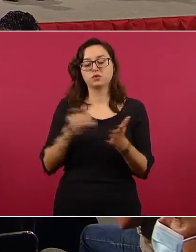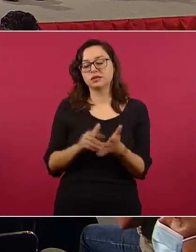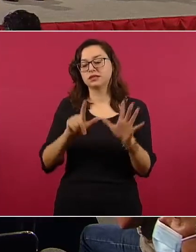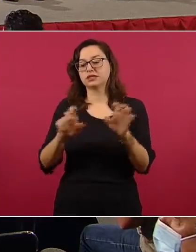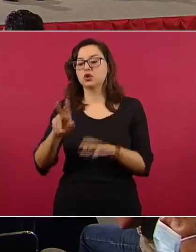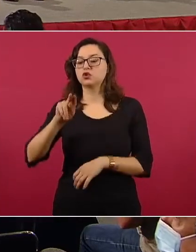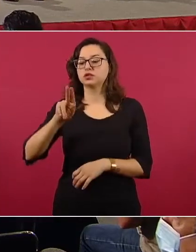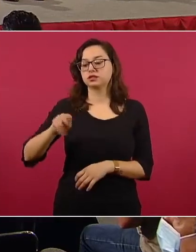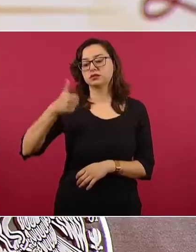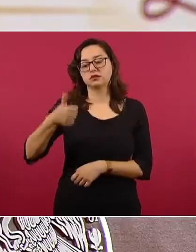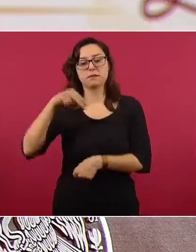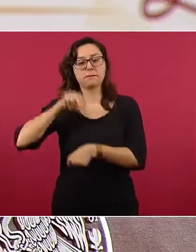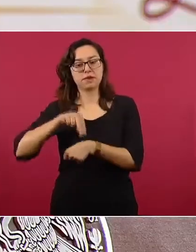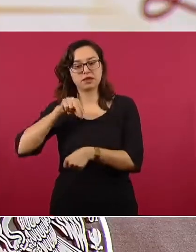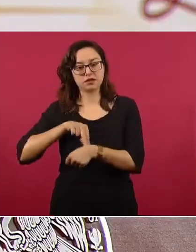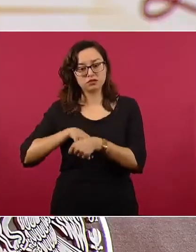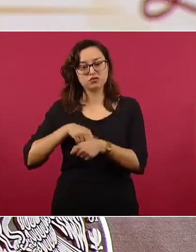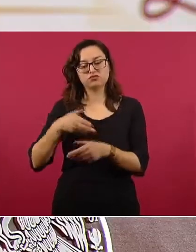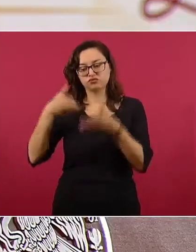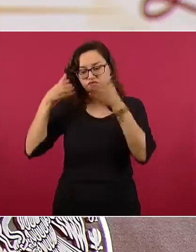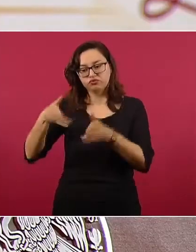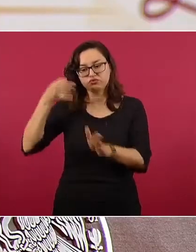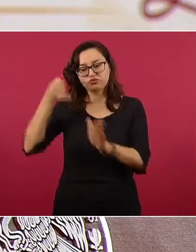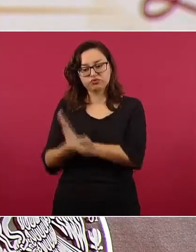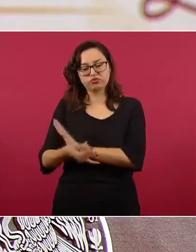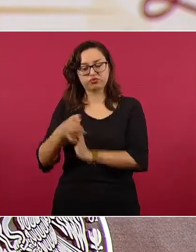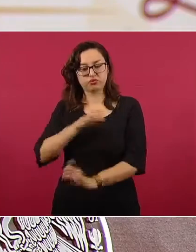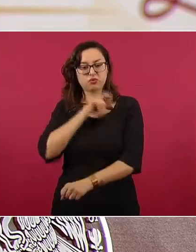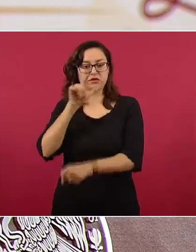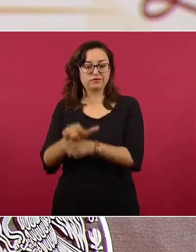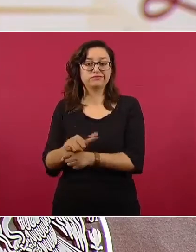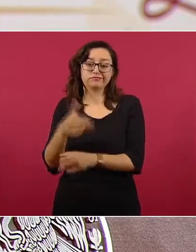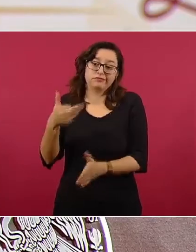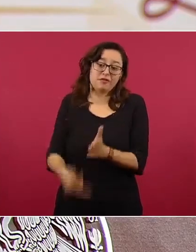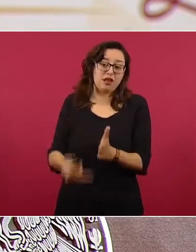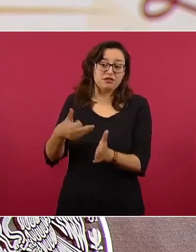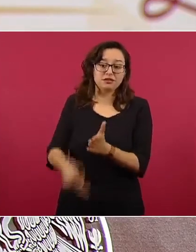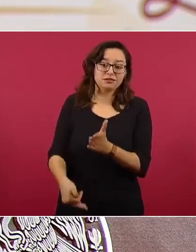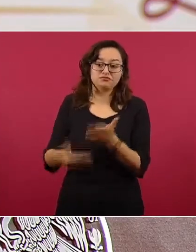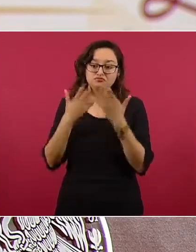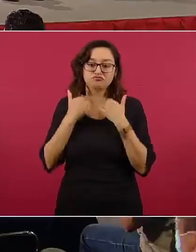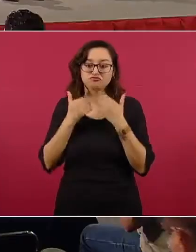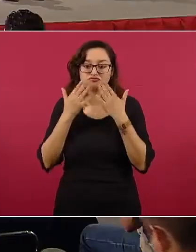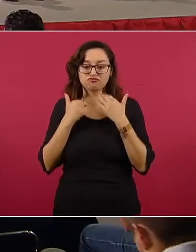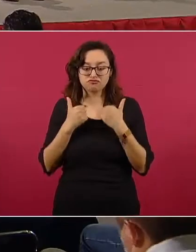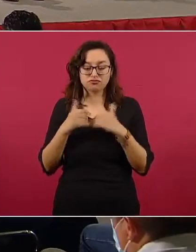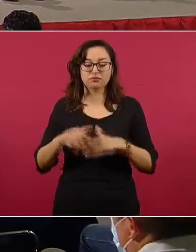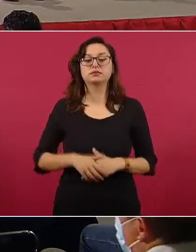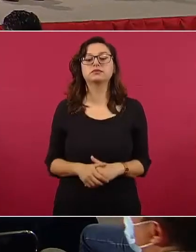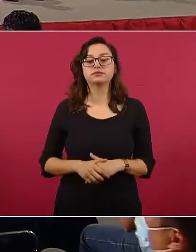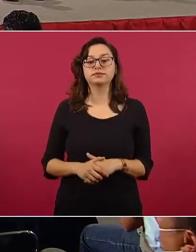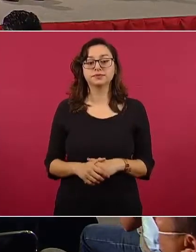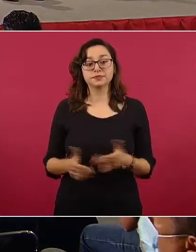154.786 médicos especialistas para alcanzar las recomendaciones internacionales. Lo mismo en los